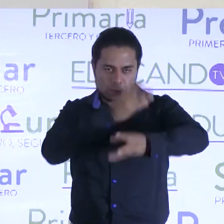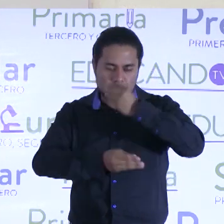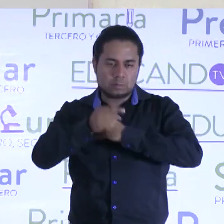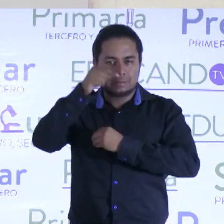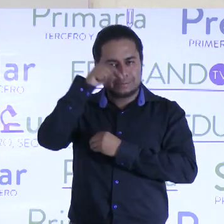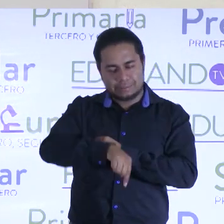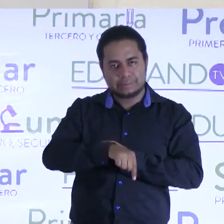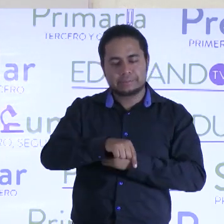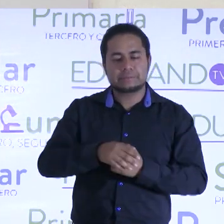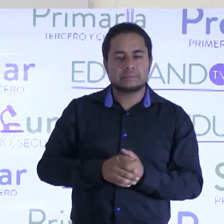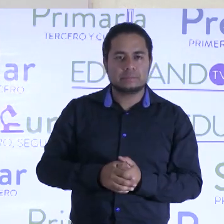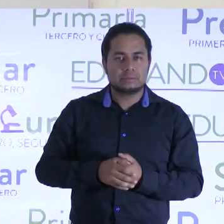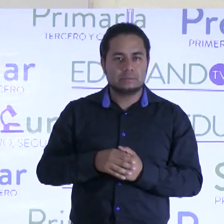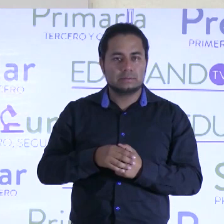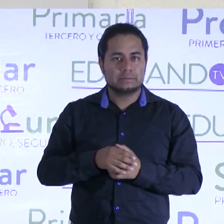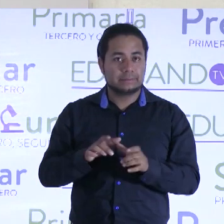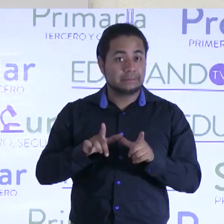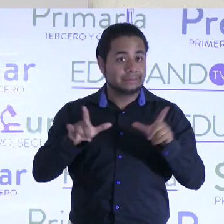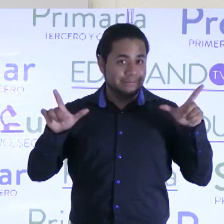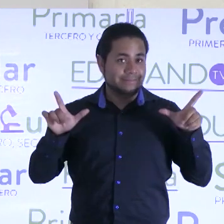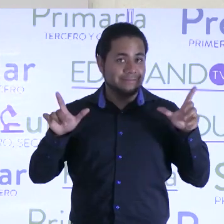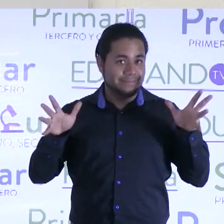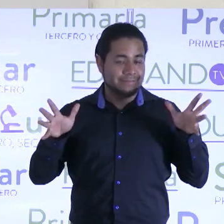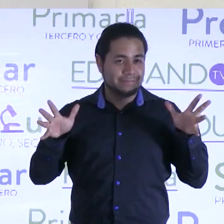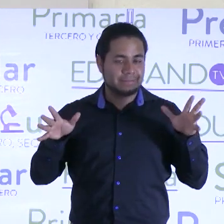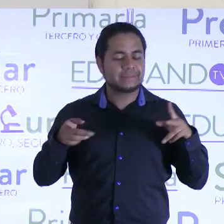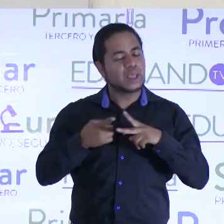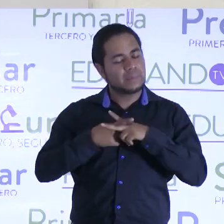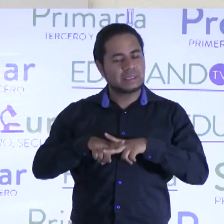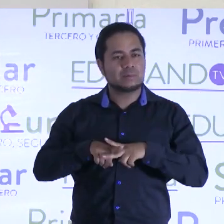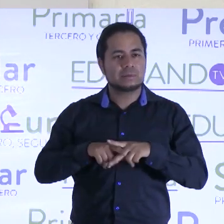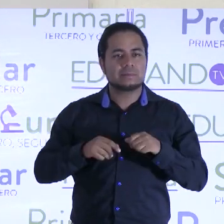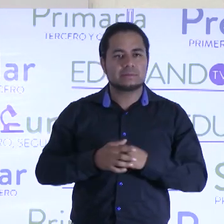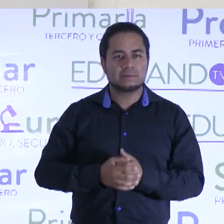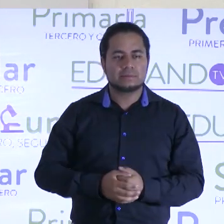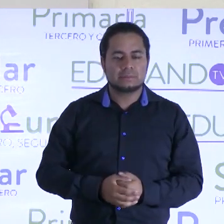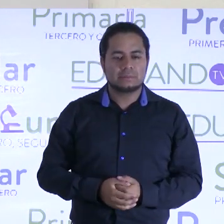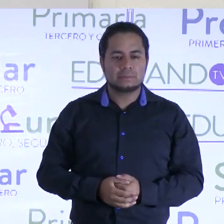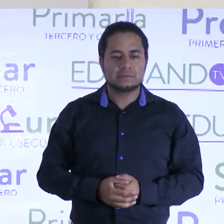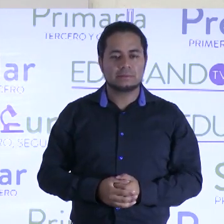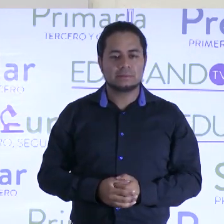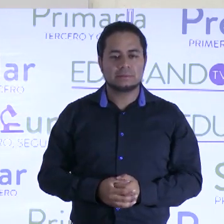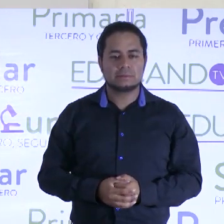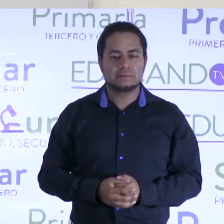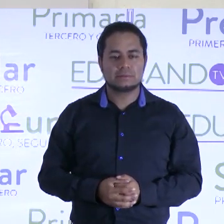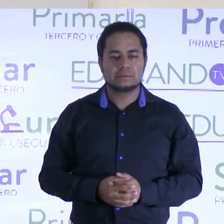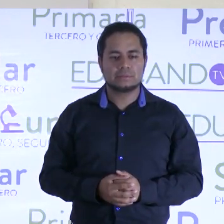aprendamos nuevos conocimientos. ¿Estás listo? ¡Comenzamos!